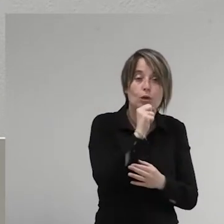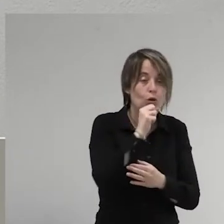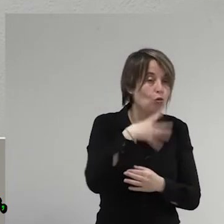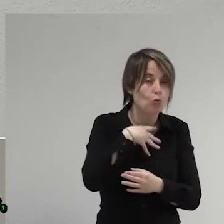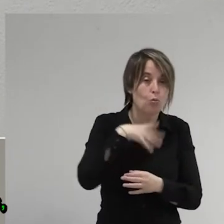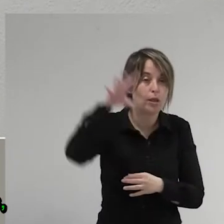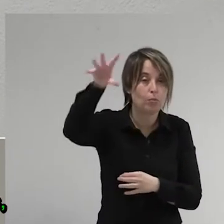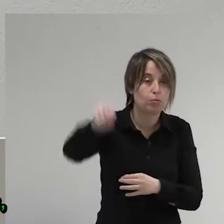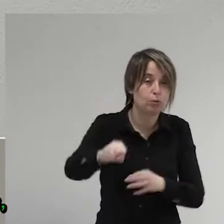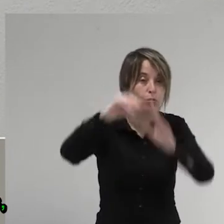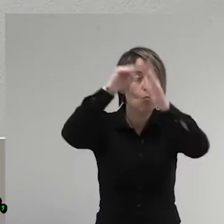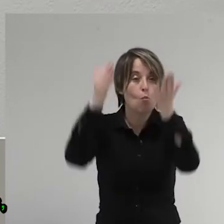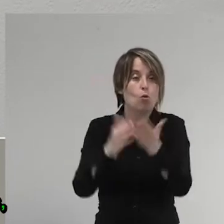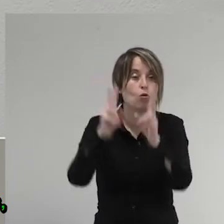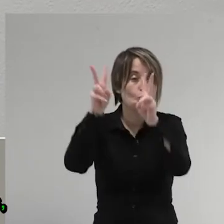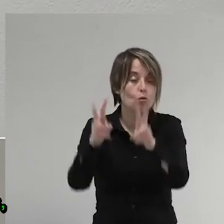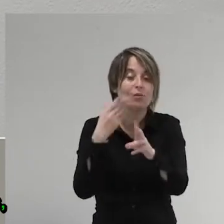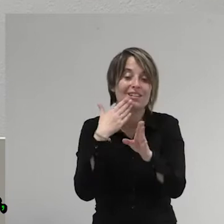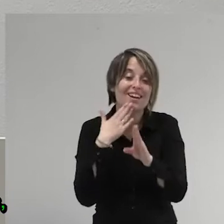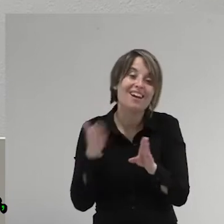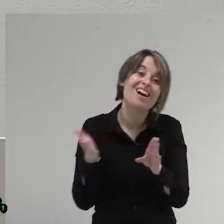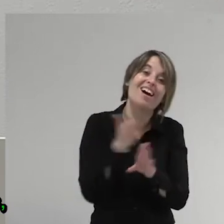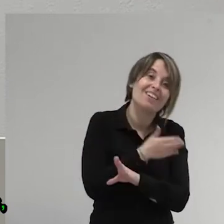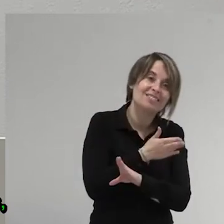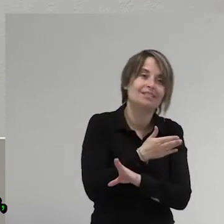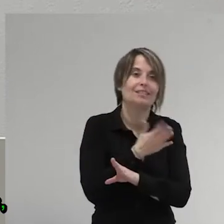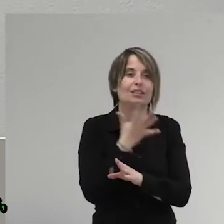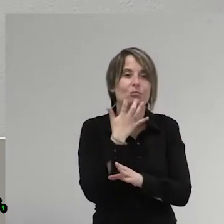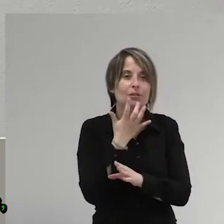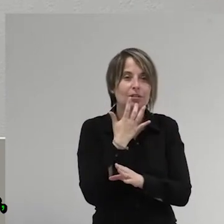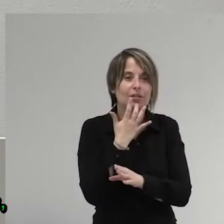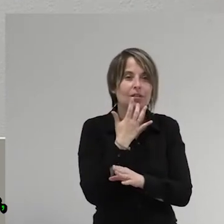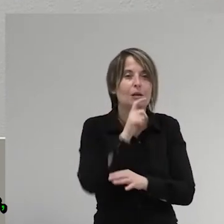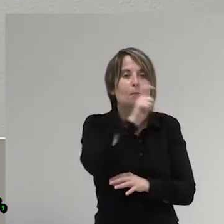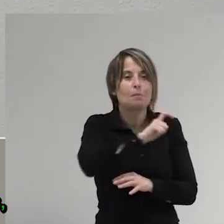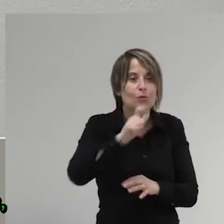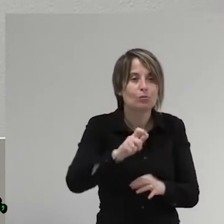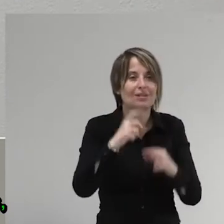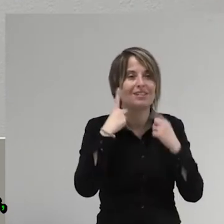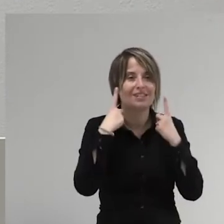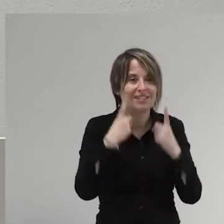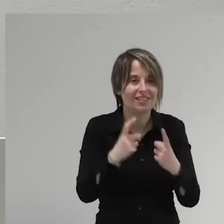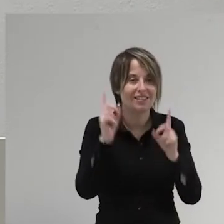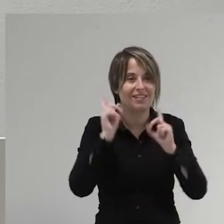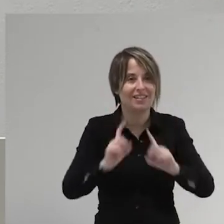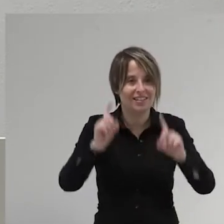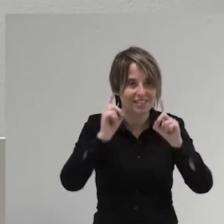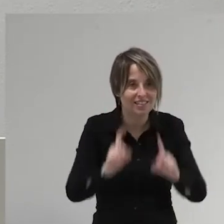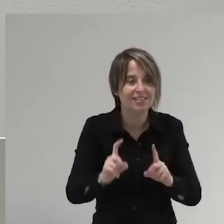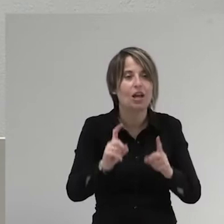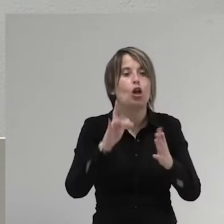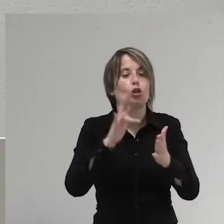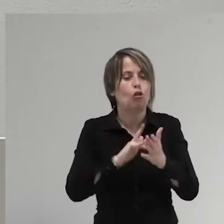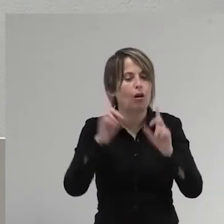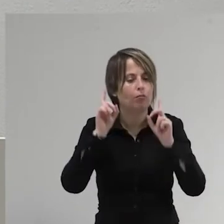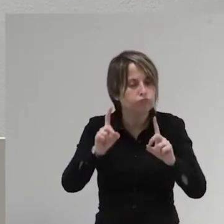nuevo sin la lógica de aquellos necesitan ser enseñados, necesitan ser